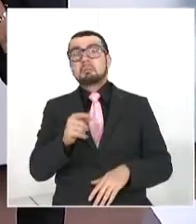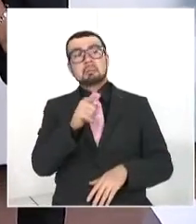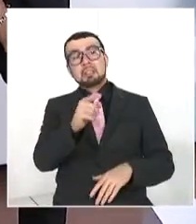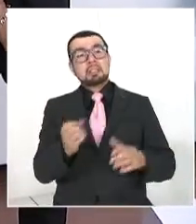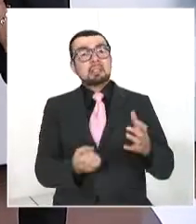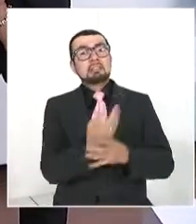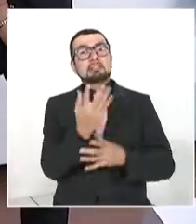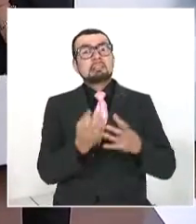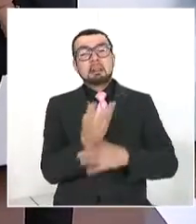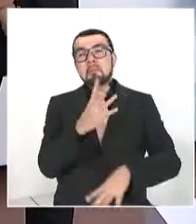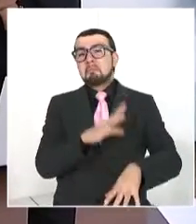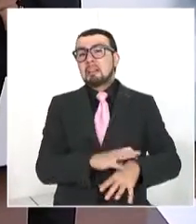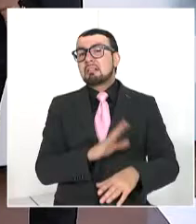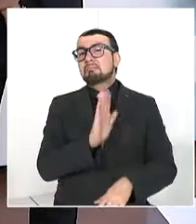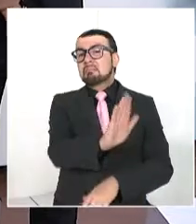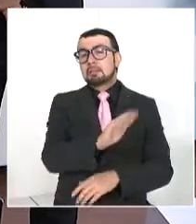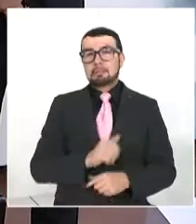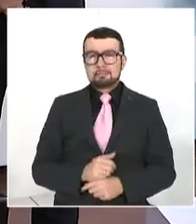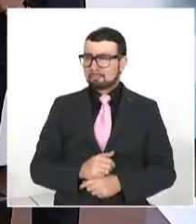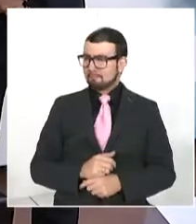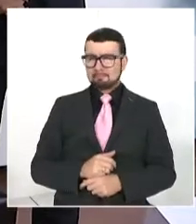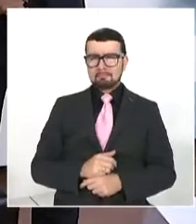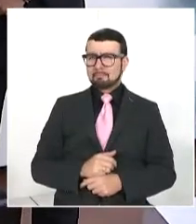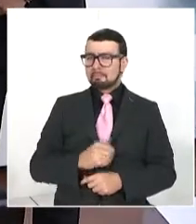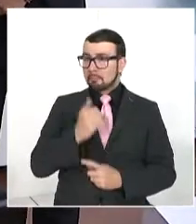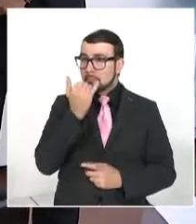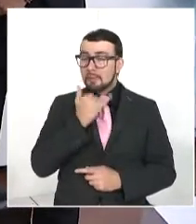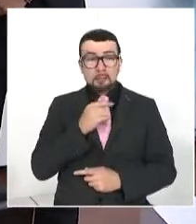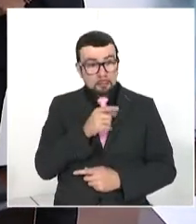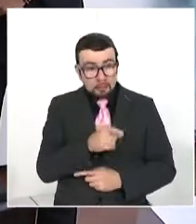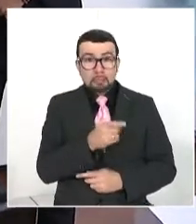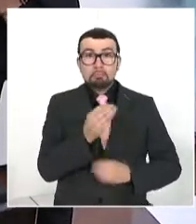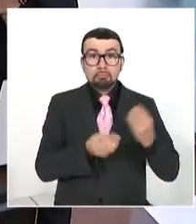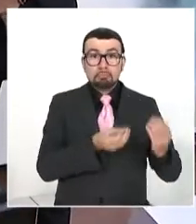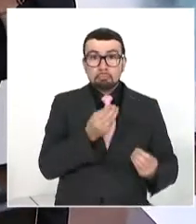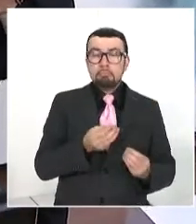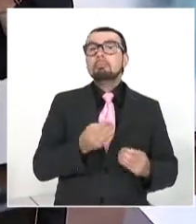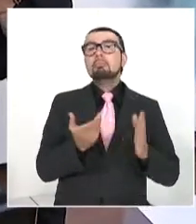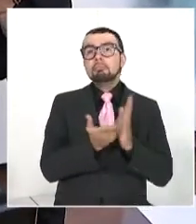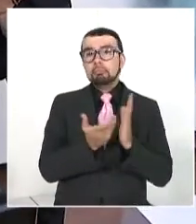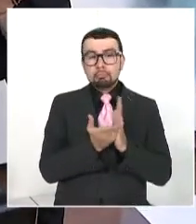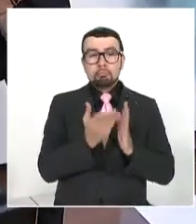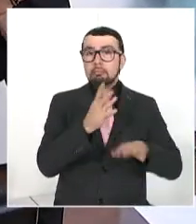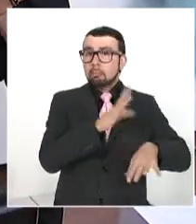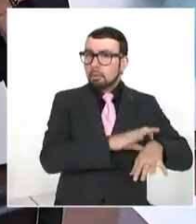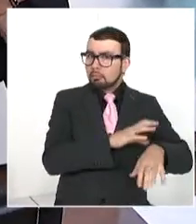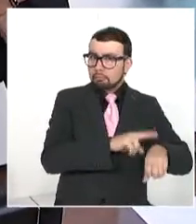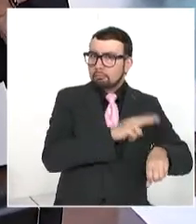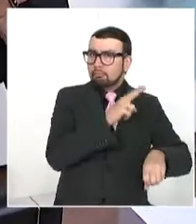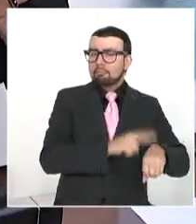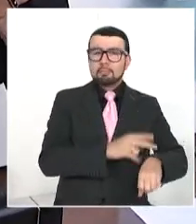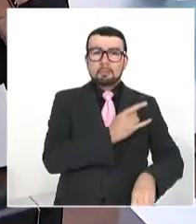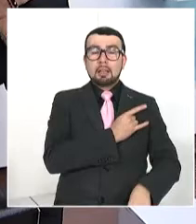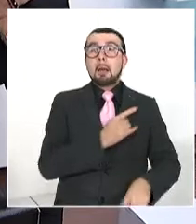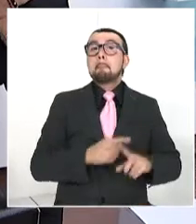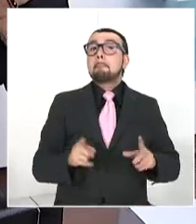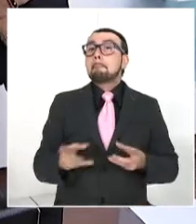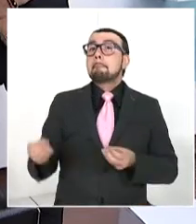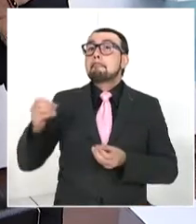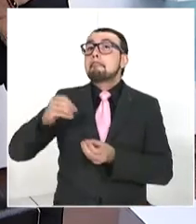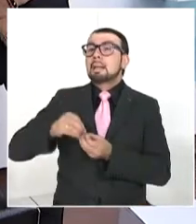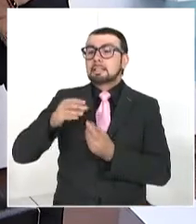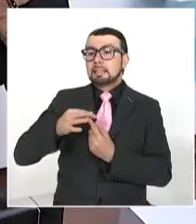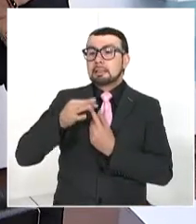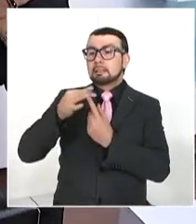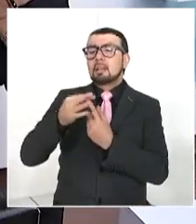yarbateros. Perdónenme, nosotros para hacer esto hemos estudiado medicina y nos hemos especializado en muchas otras